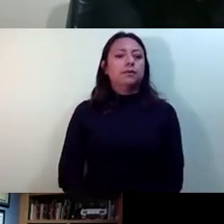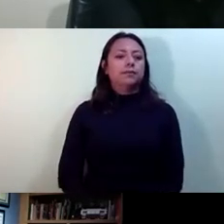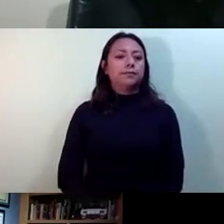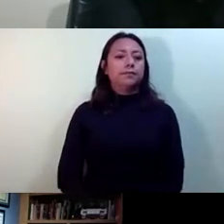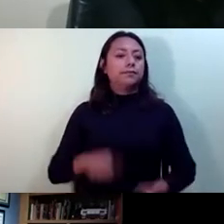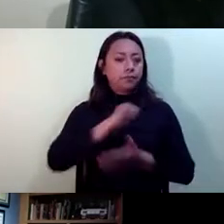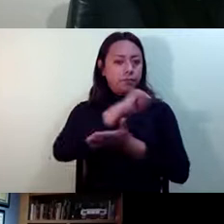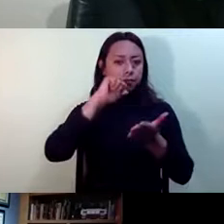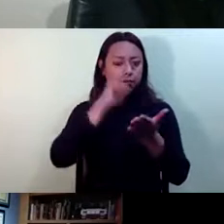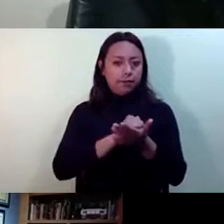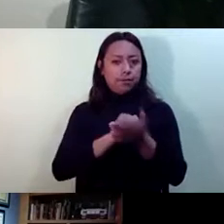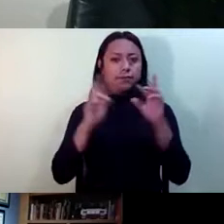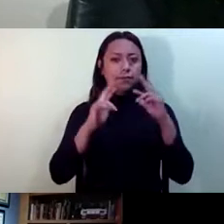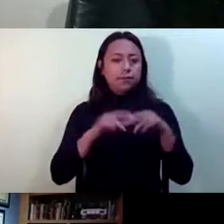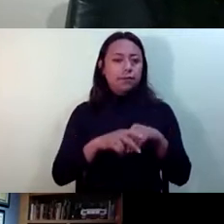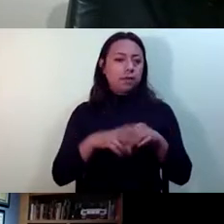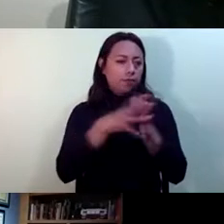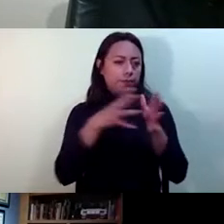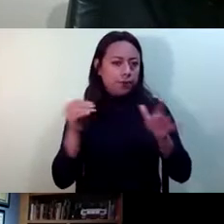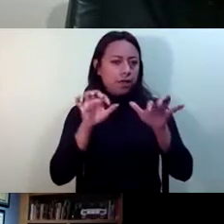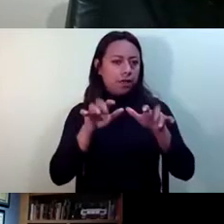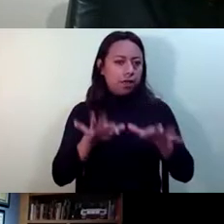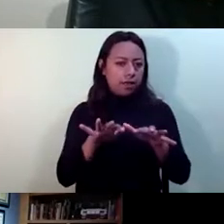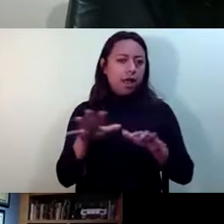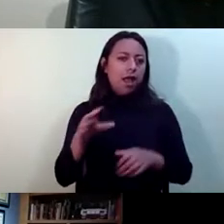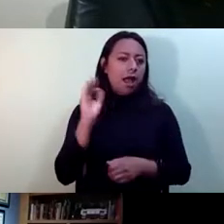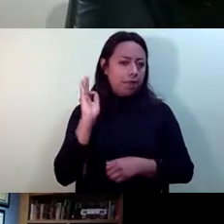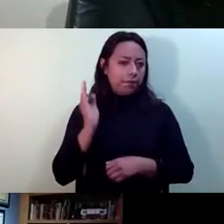Aprobada el acta y la versión estenográfica, diputada presidenta.